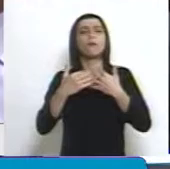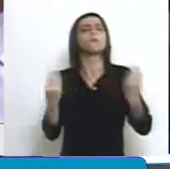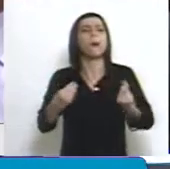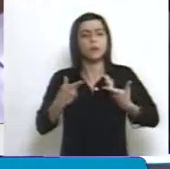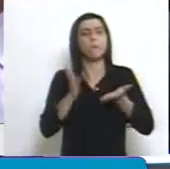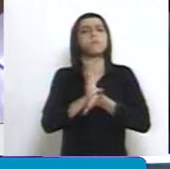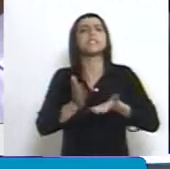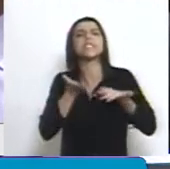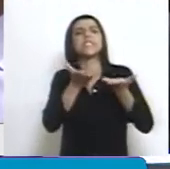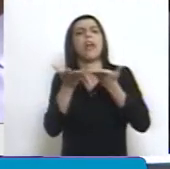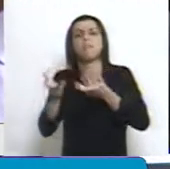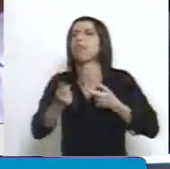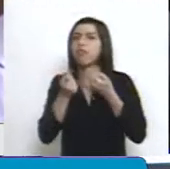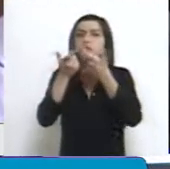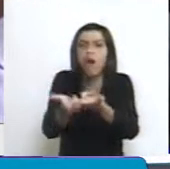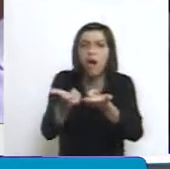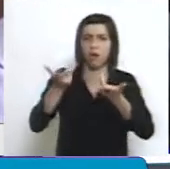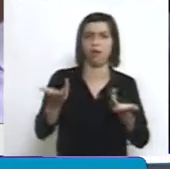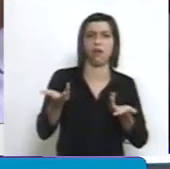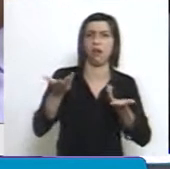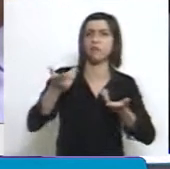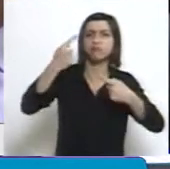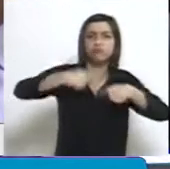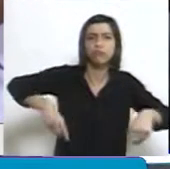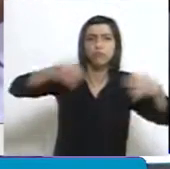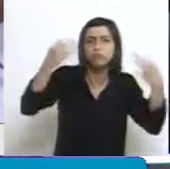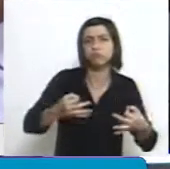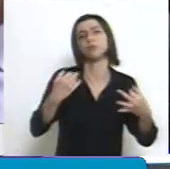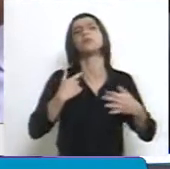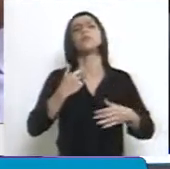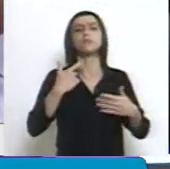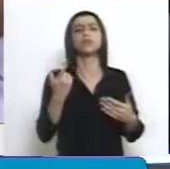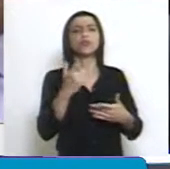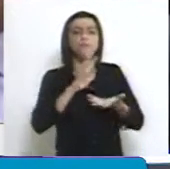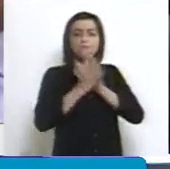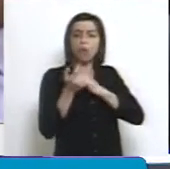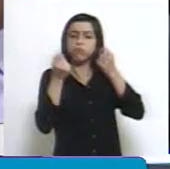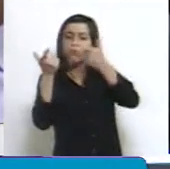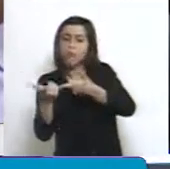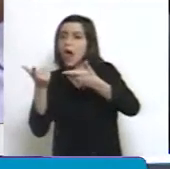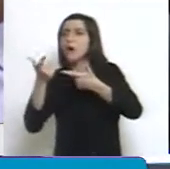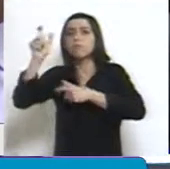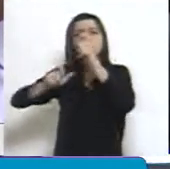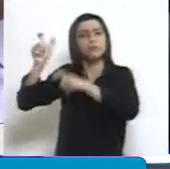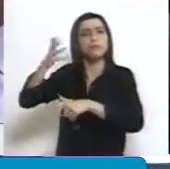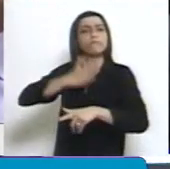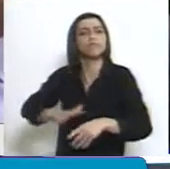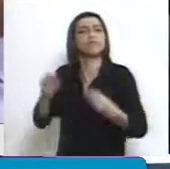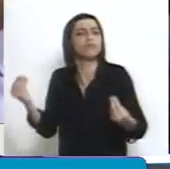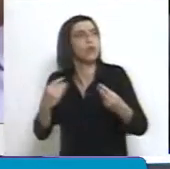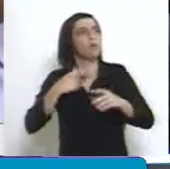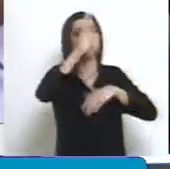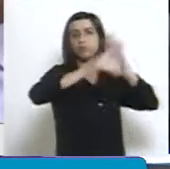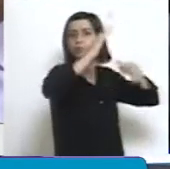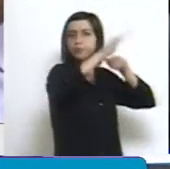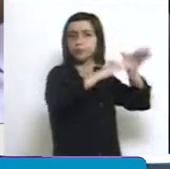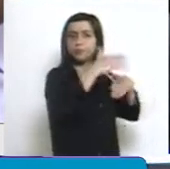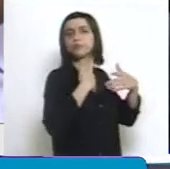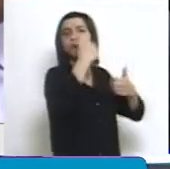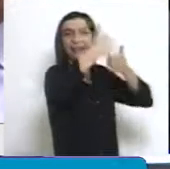realmente importante, que hubiera sido convocar a las próximas autoridades o a las autoridades elegidas en las próximas